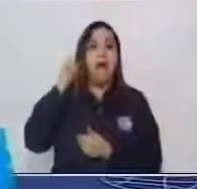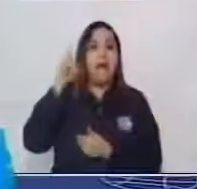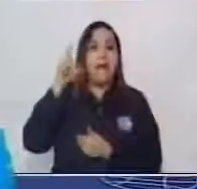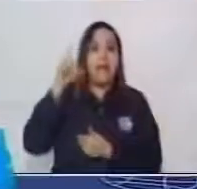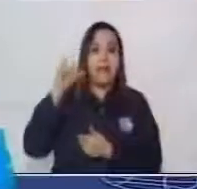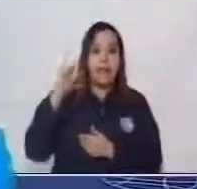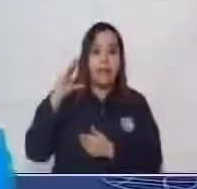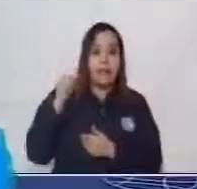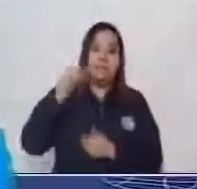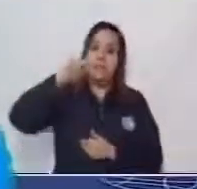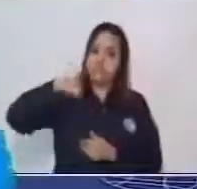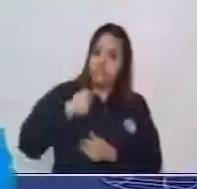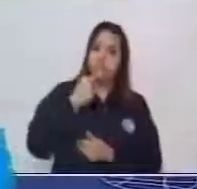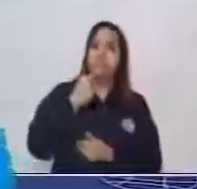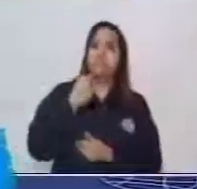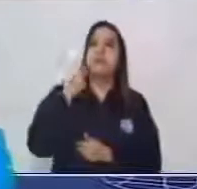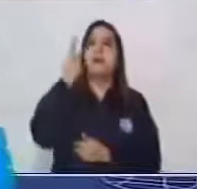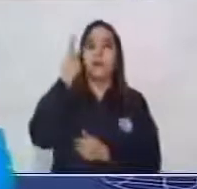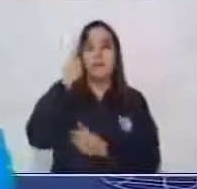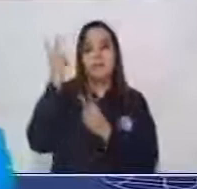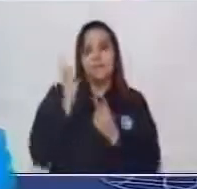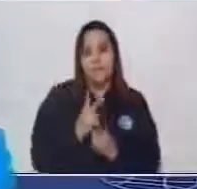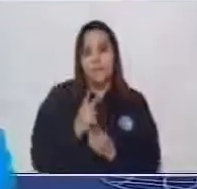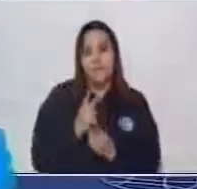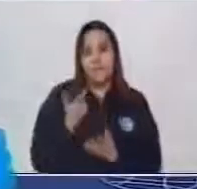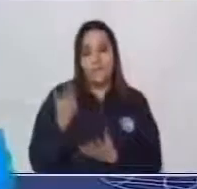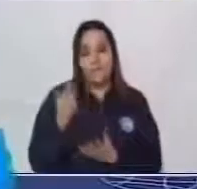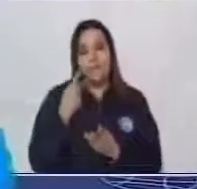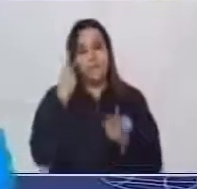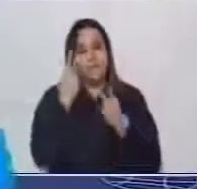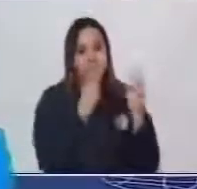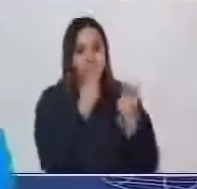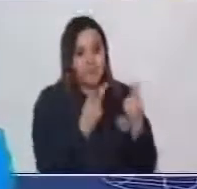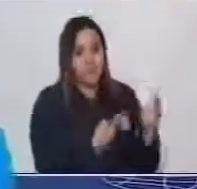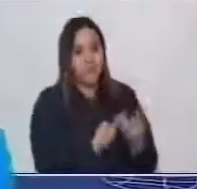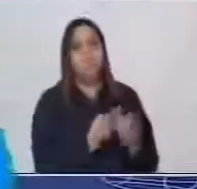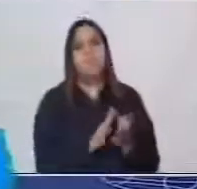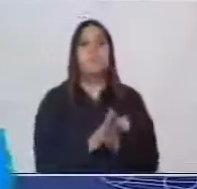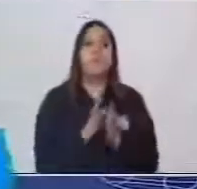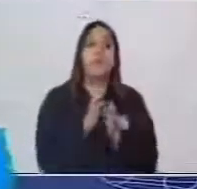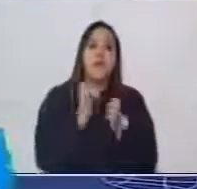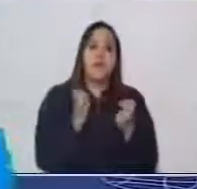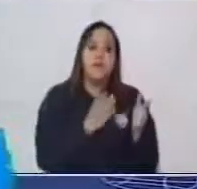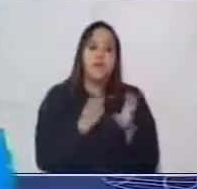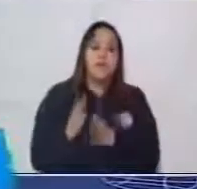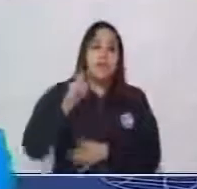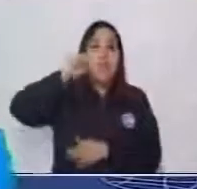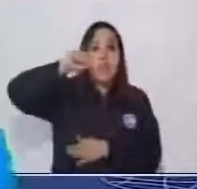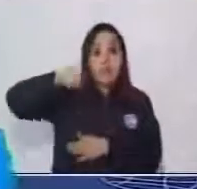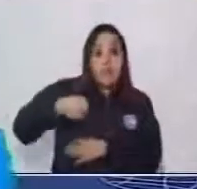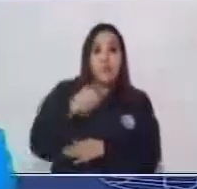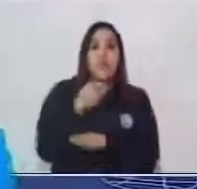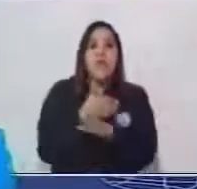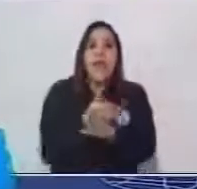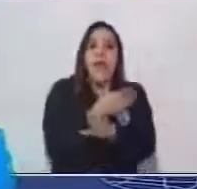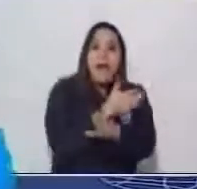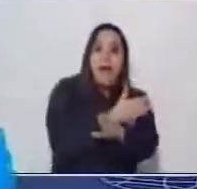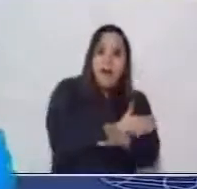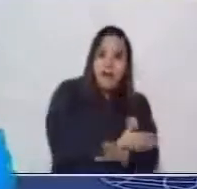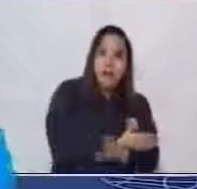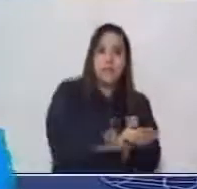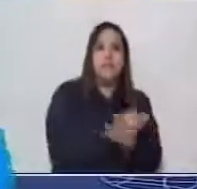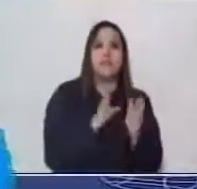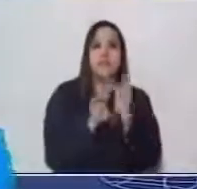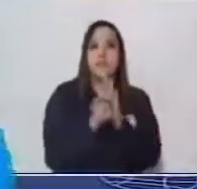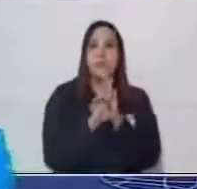visitarnos. Y por último tenemos que la coma se coloca antes de las conjunciones pero, sino, más